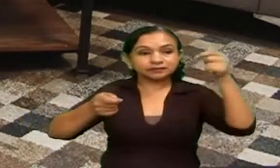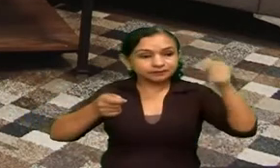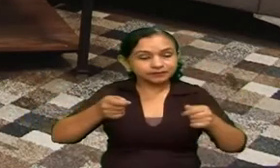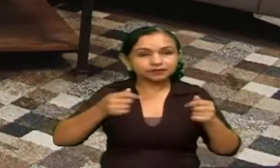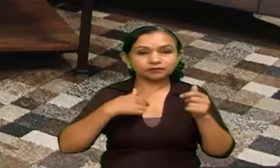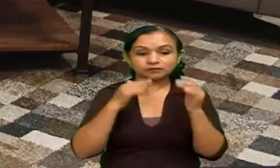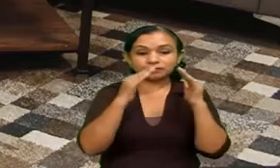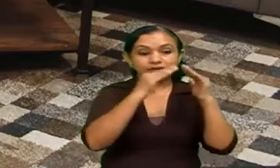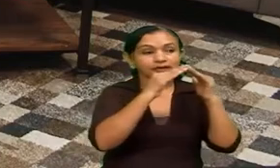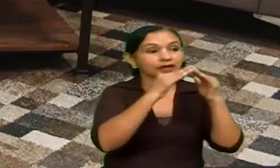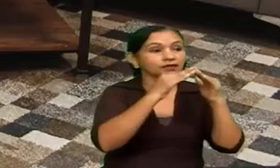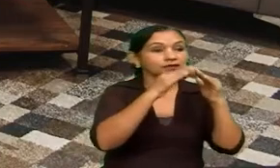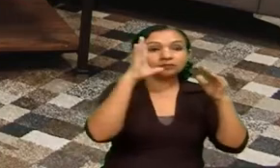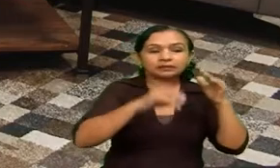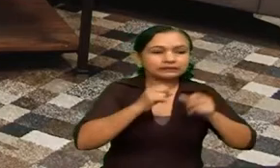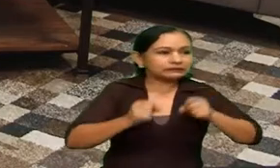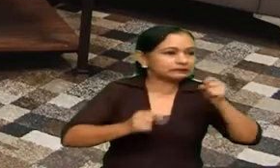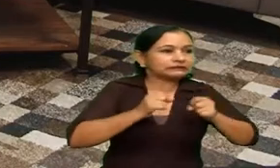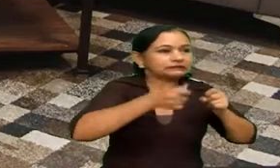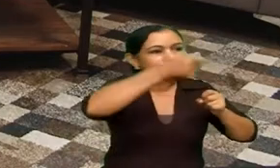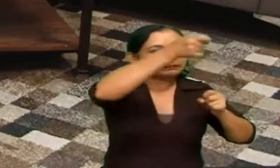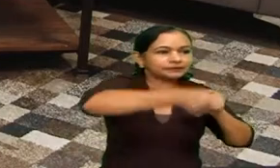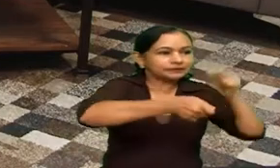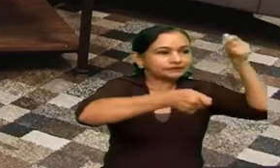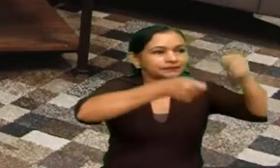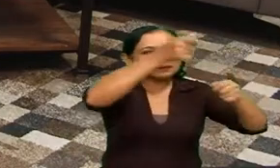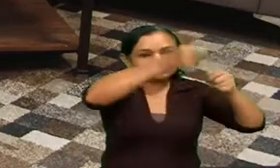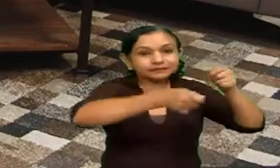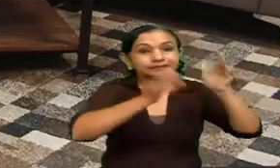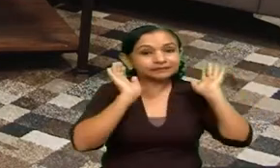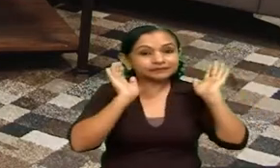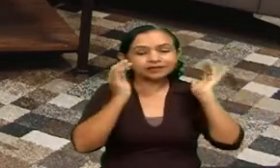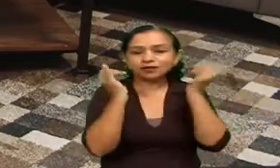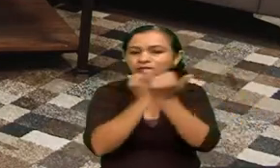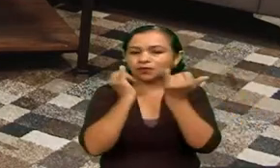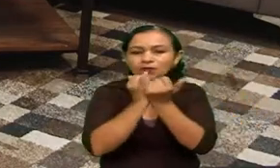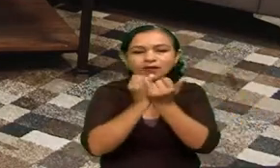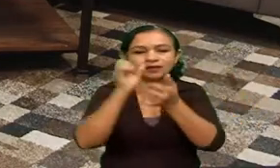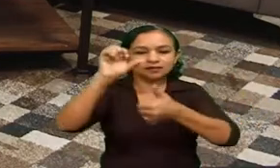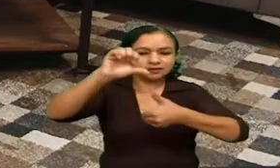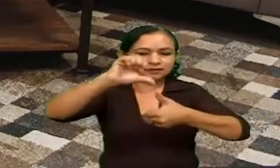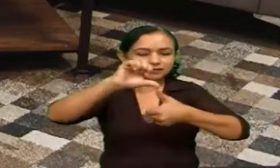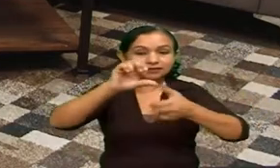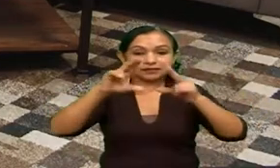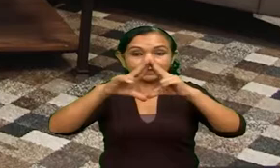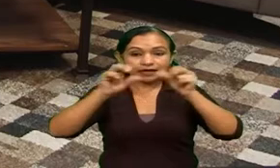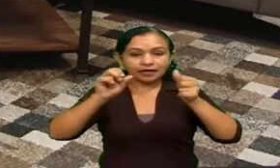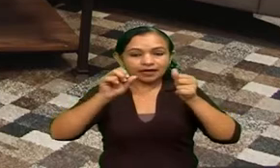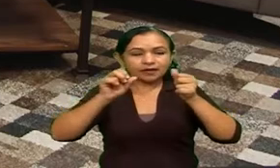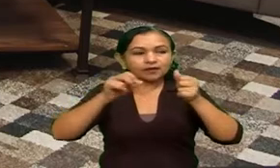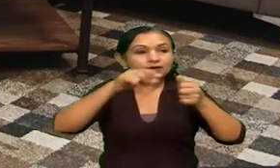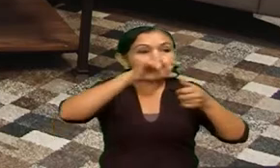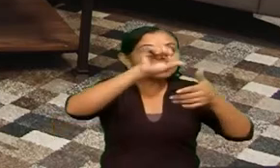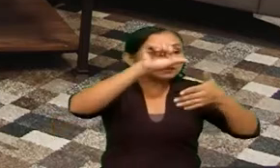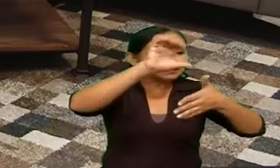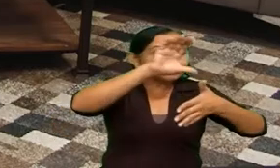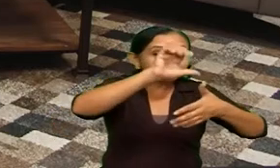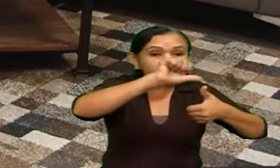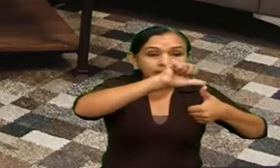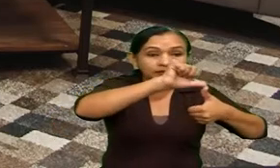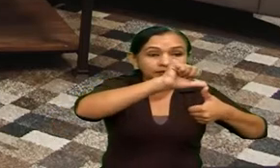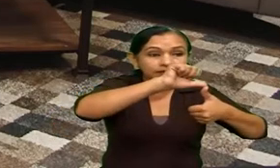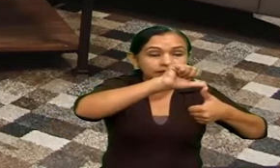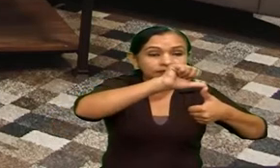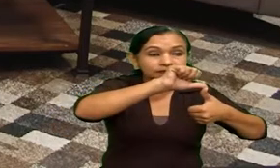su casa, pasa algo y empieza a bajar todos los breakers. Entonces es igual, en todo el sistema lo desconectamos.